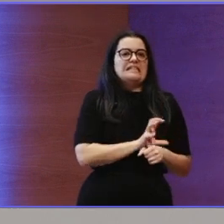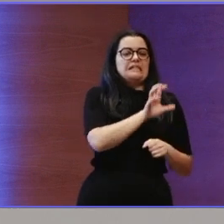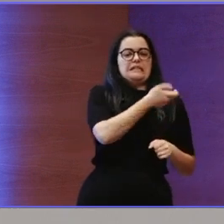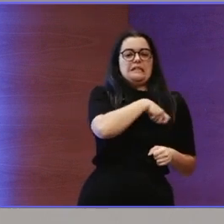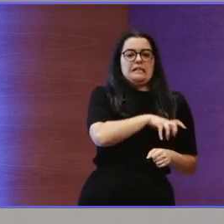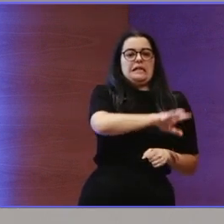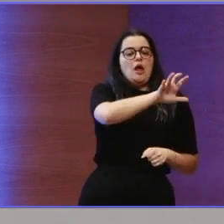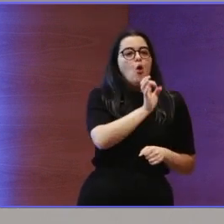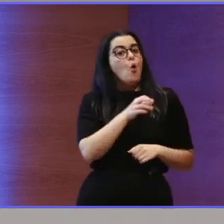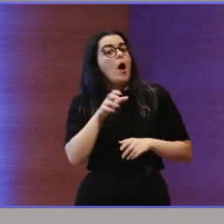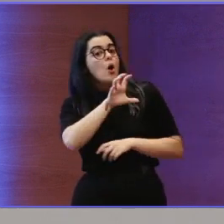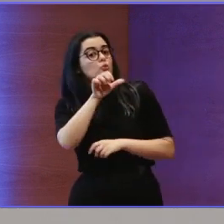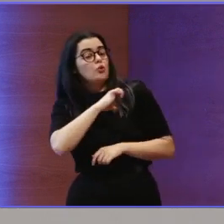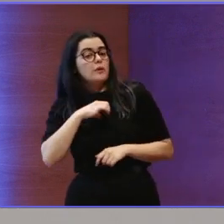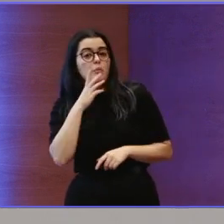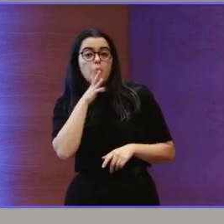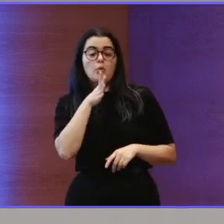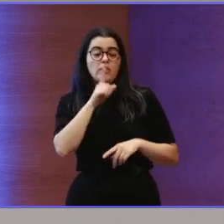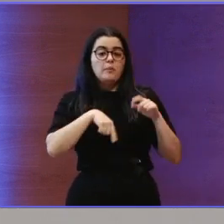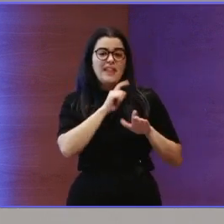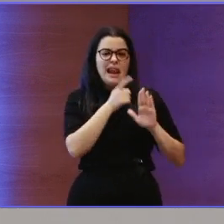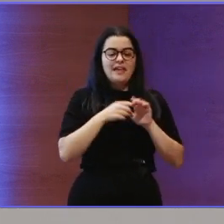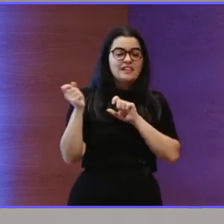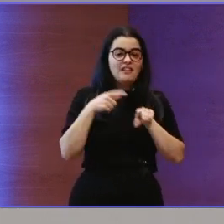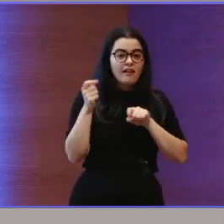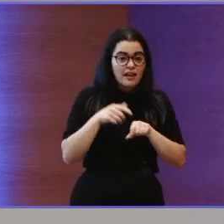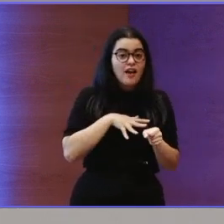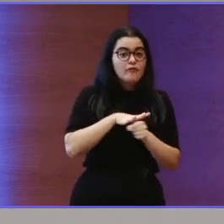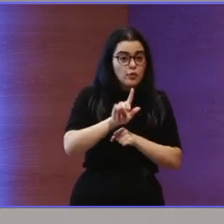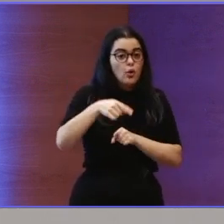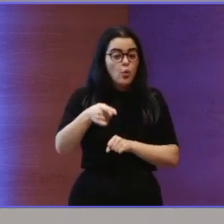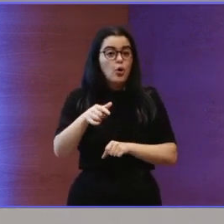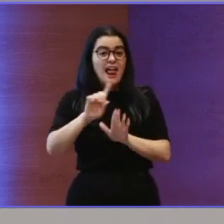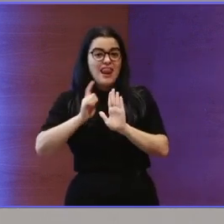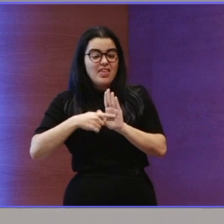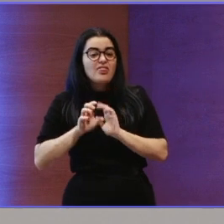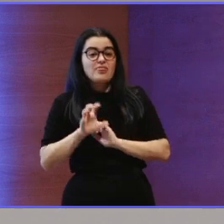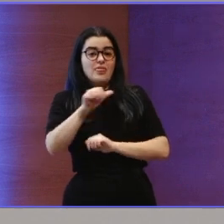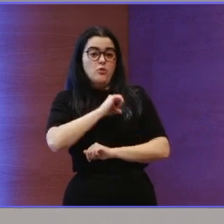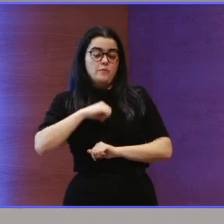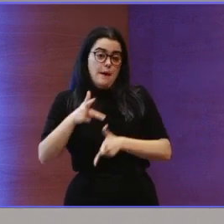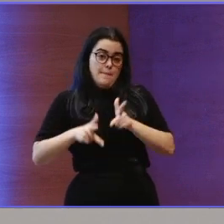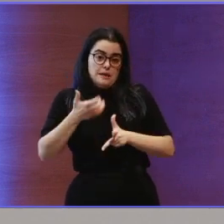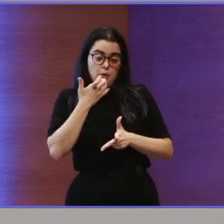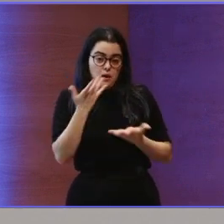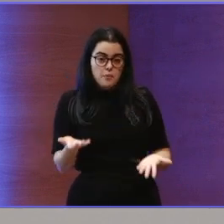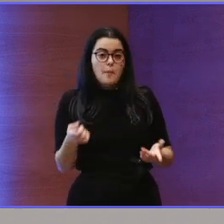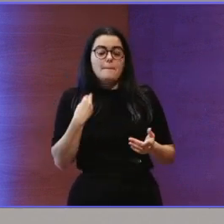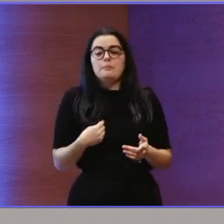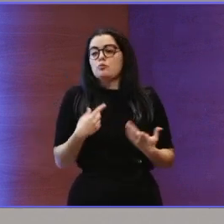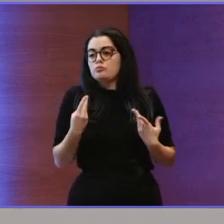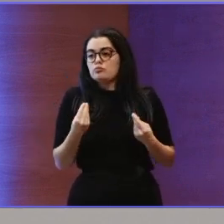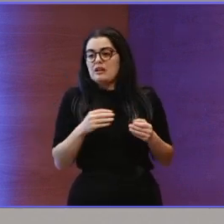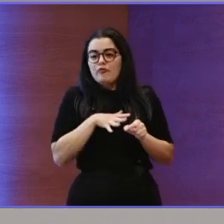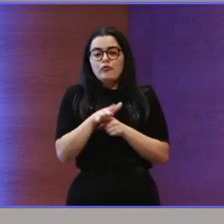una ley de extranjería va a determinar el accesa de derechos de una ciudadanía vasca Aunque acceda a algunas determinadas políticas eh sociales no